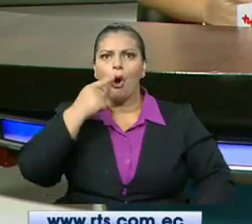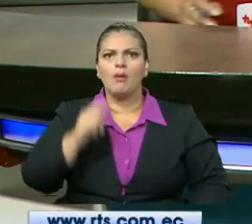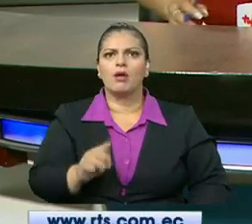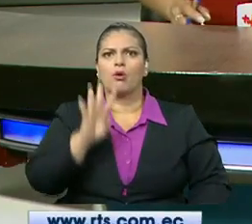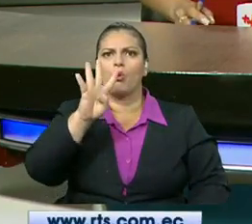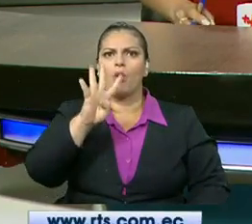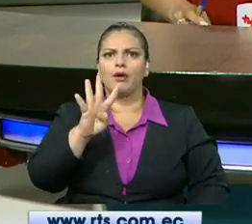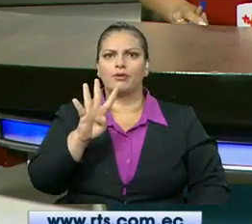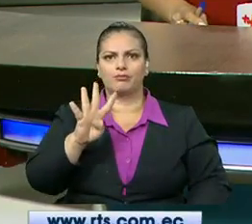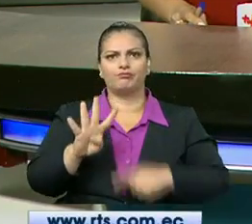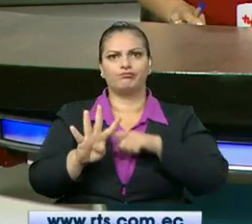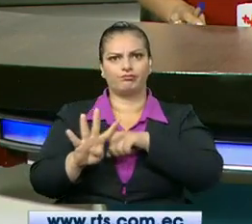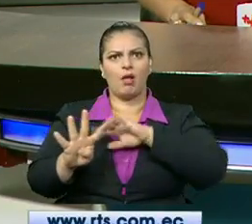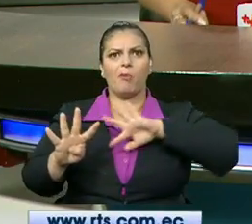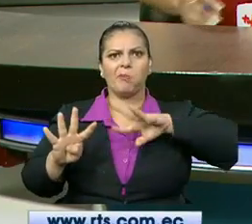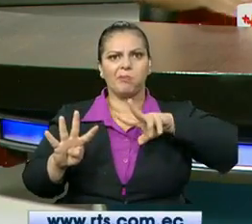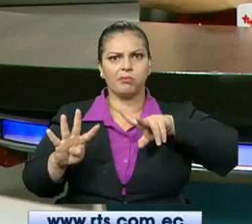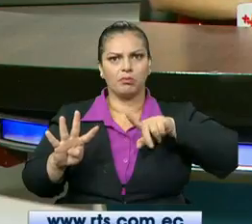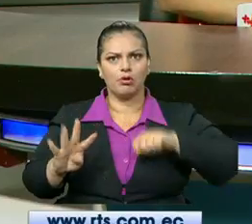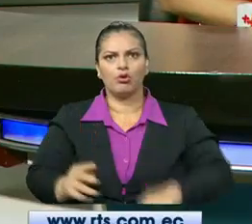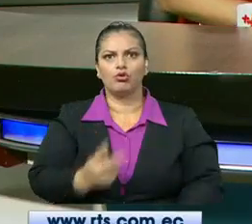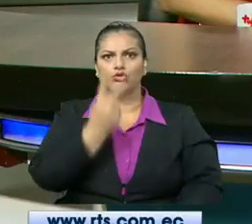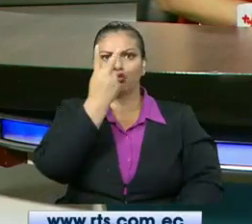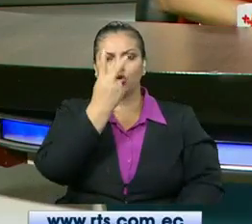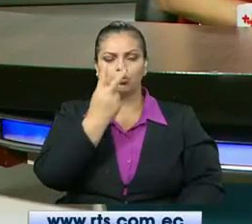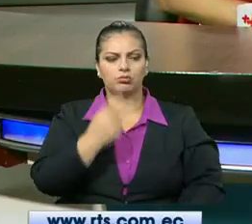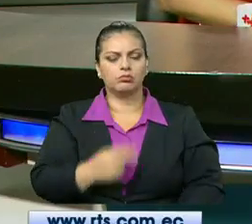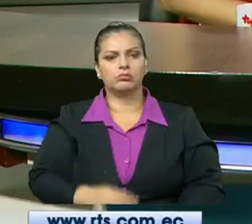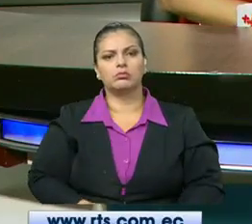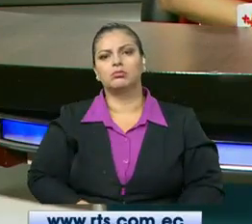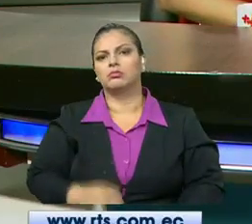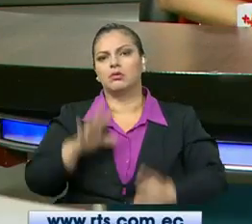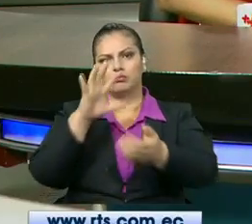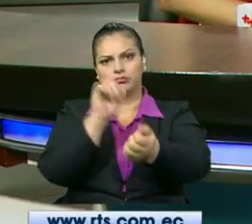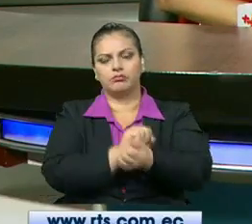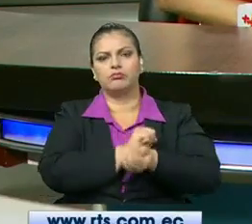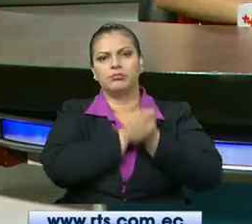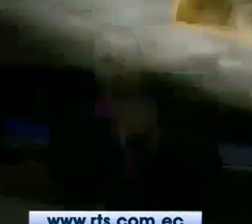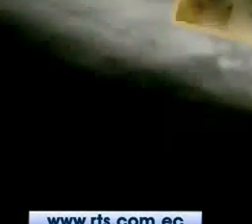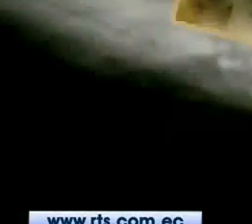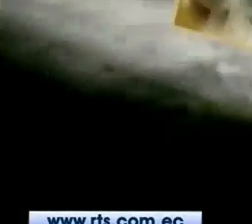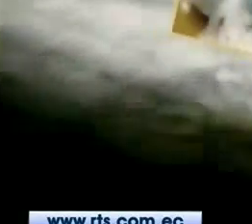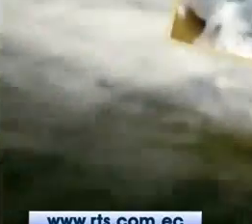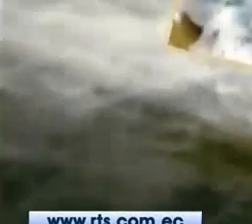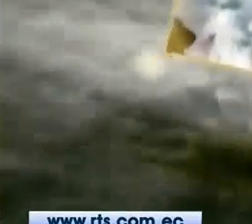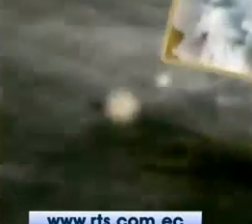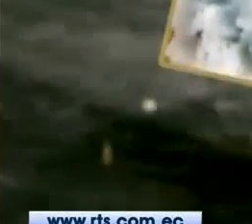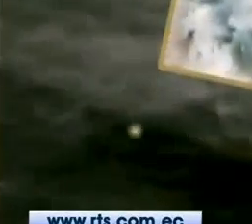Dos de ellos, presuntos delincuentes, lograron ser capturados. Veamos.